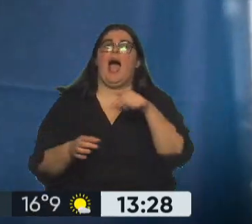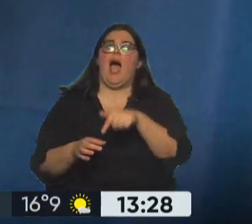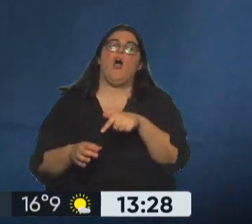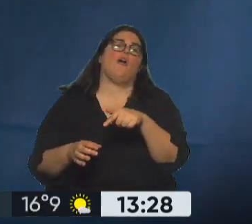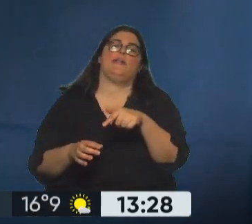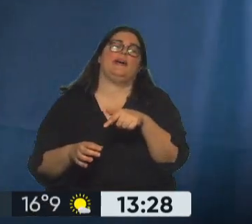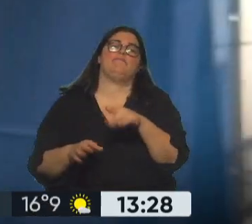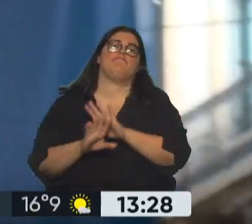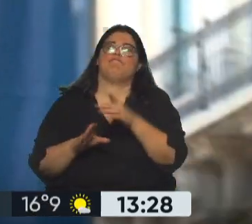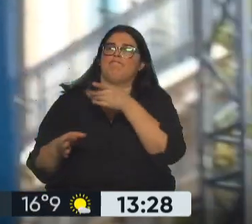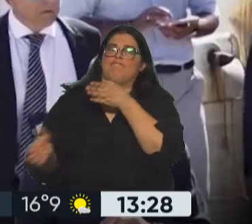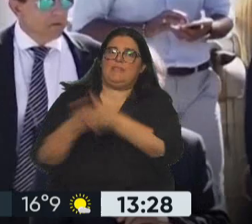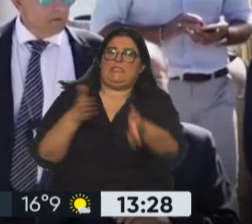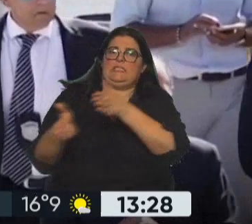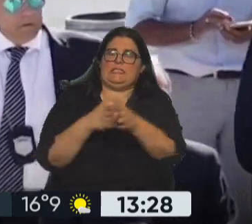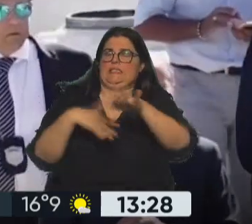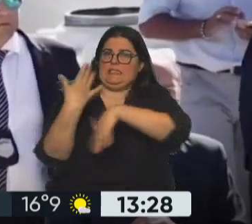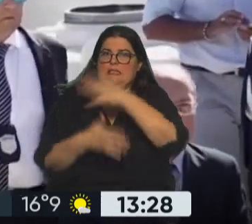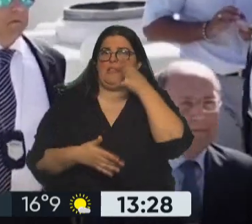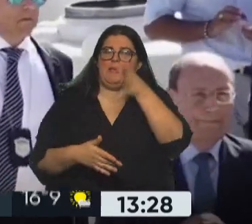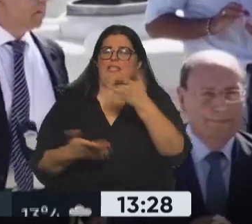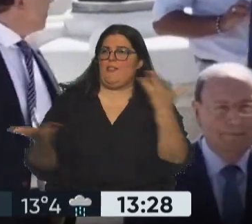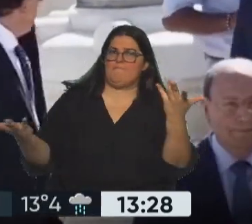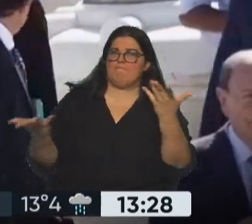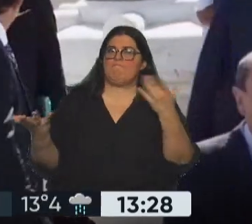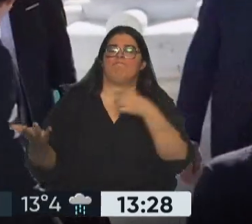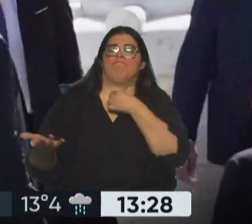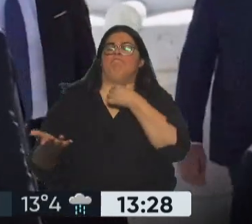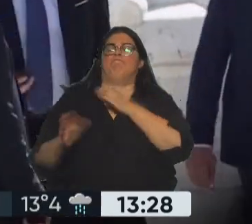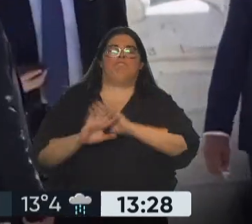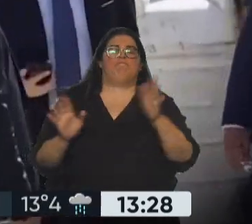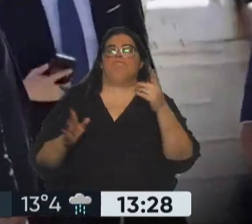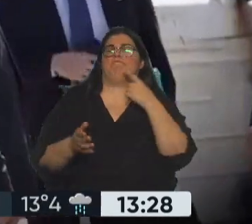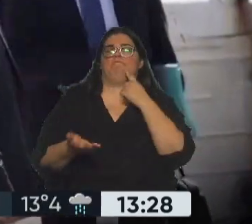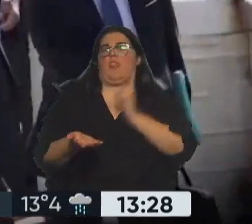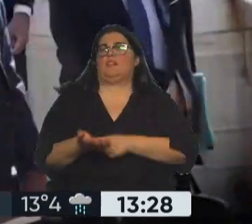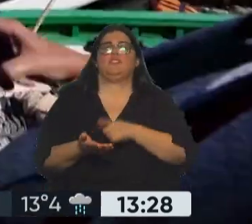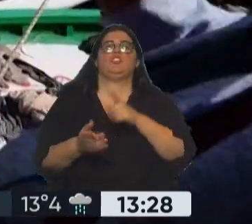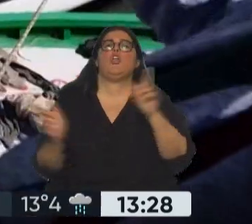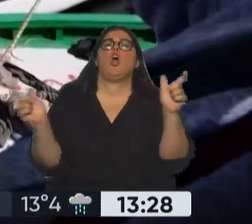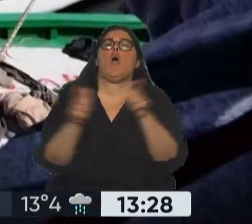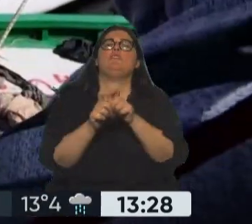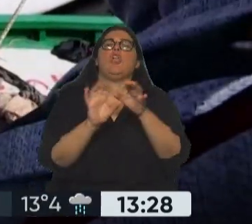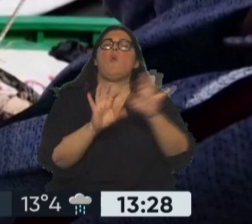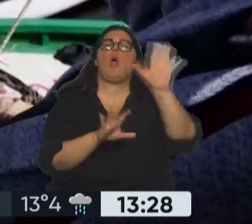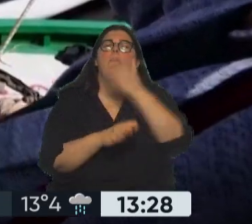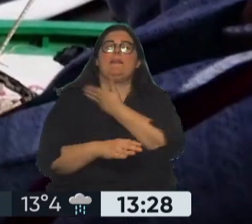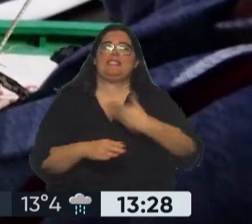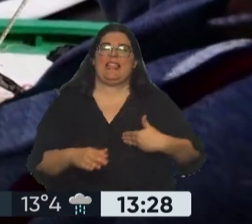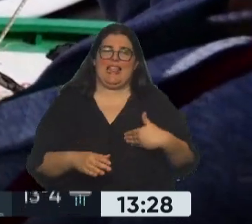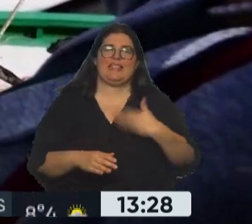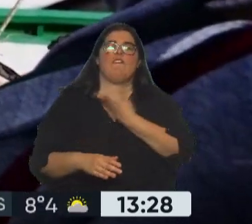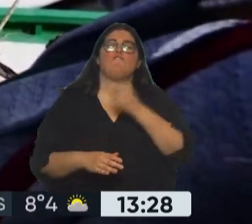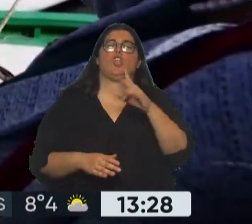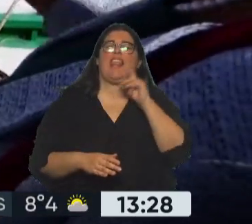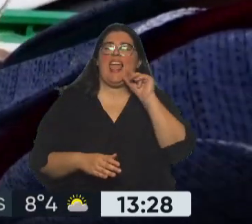por el desborde de la crisis migratoria, Meloni dio un giro y convocó a la presidenta de la Comisión Europea, Ursula von der Leyen,